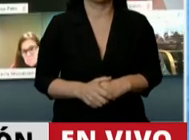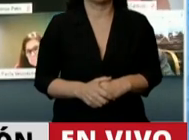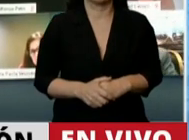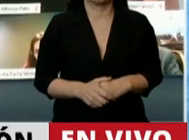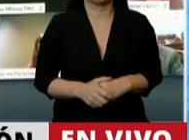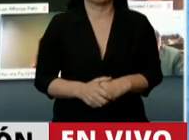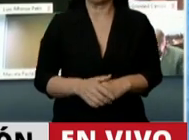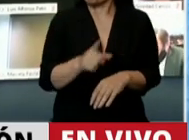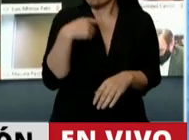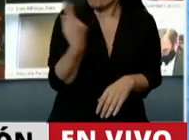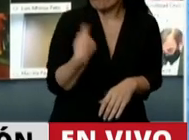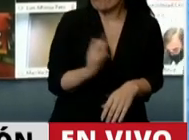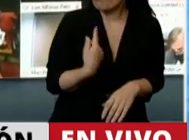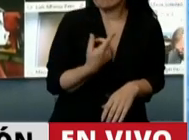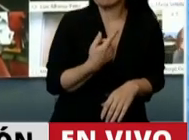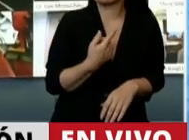Nosotros